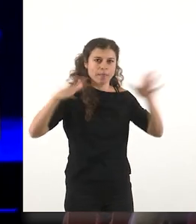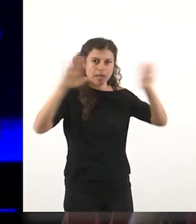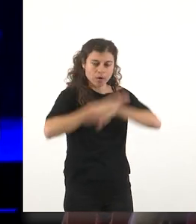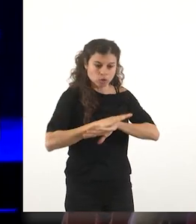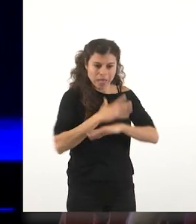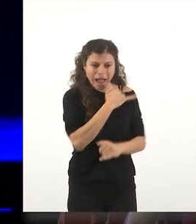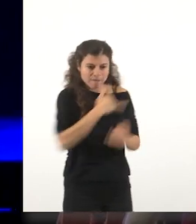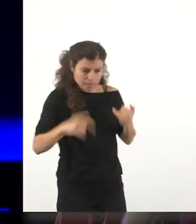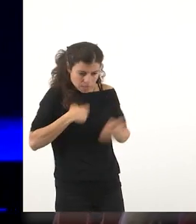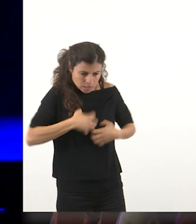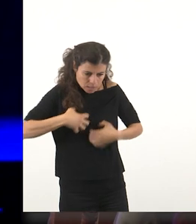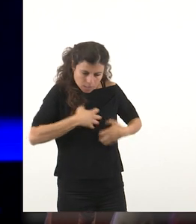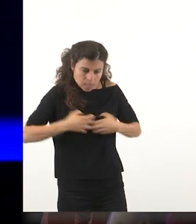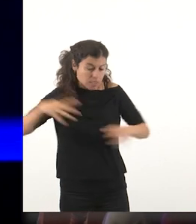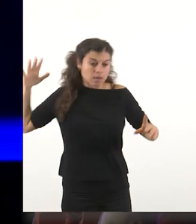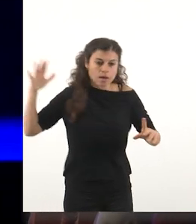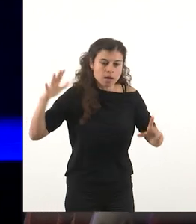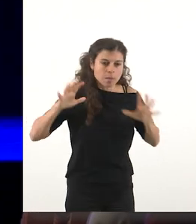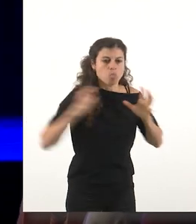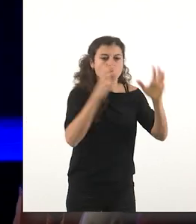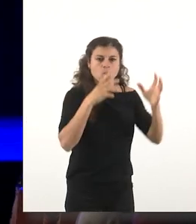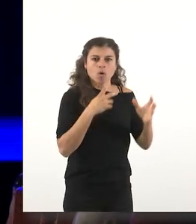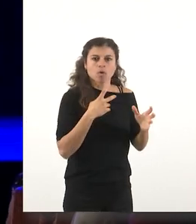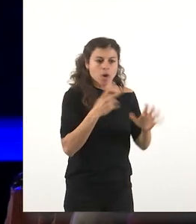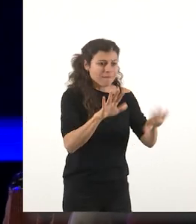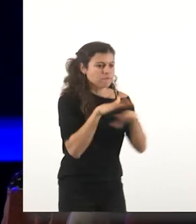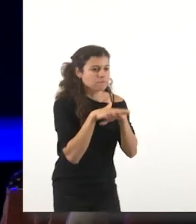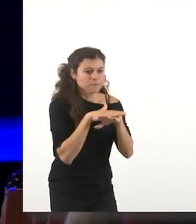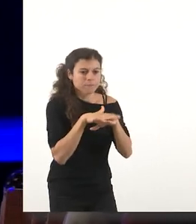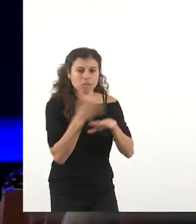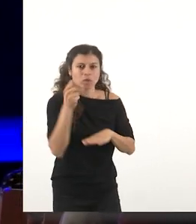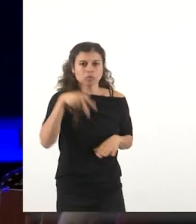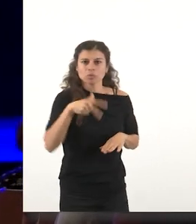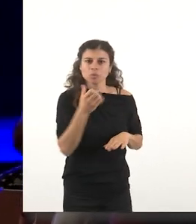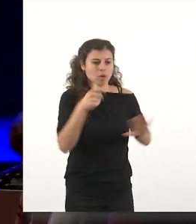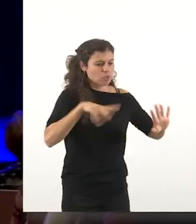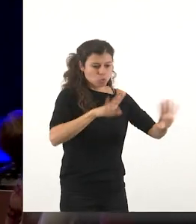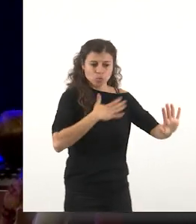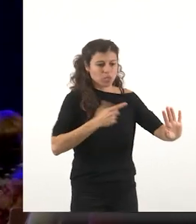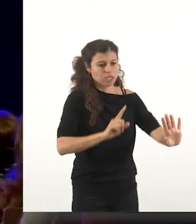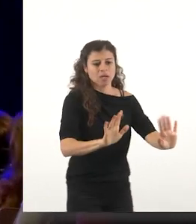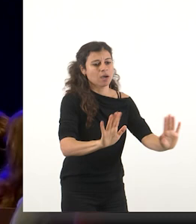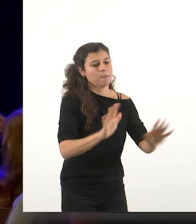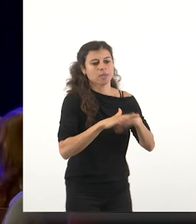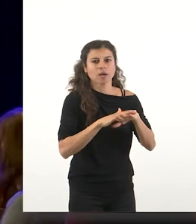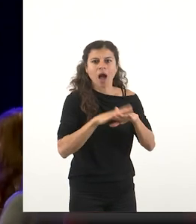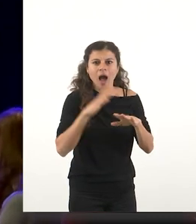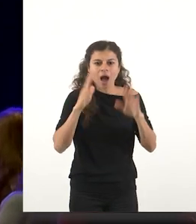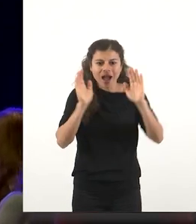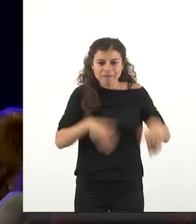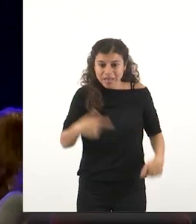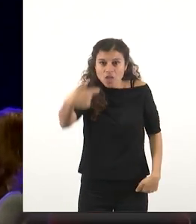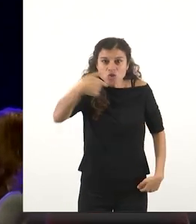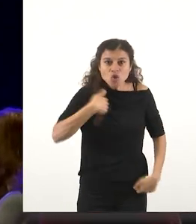pegándole voces. Hostia, Antonio, perdóname, que se me acaba de ir la olla, tío. Hostia, Antonio, Perdón, que yo no quería hacerte esto. Le acabo pidiendo perdón